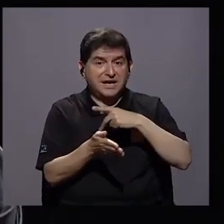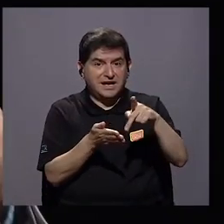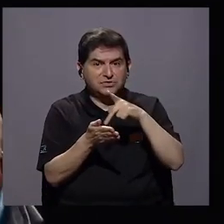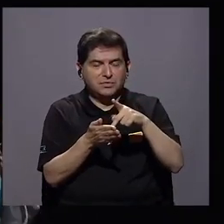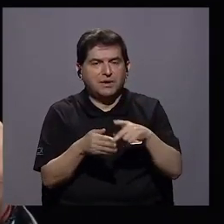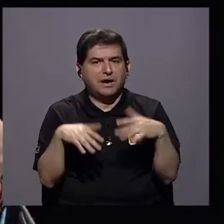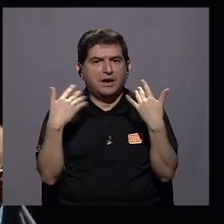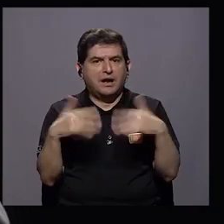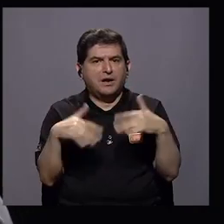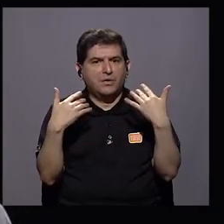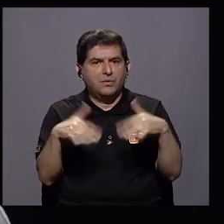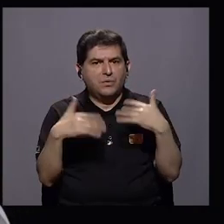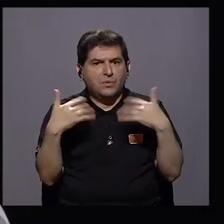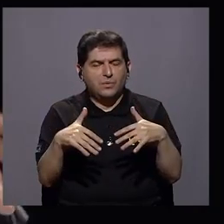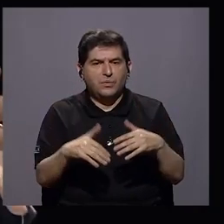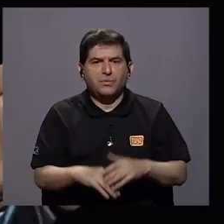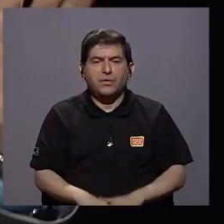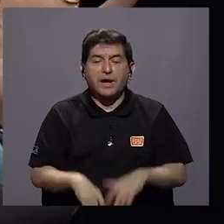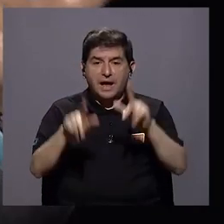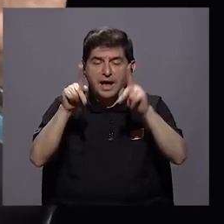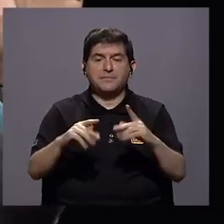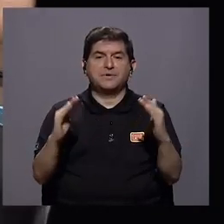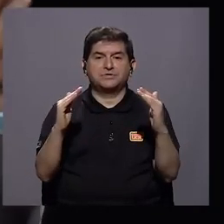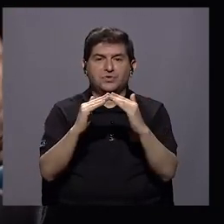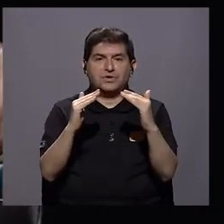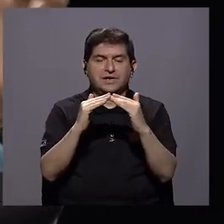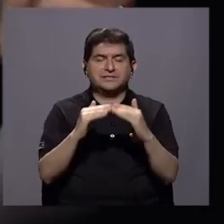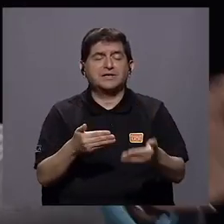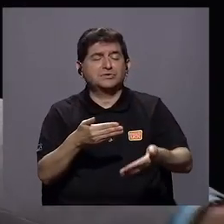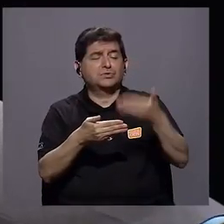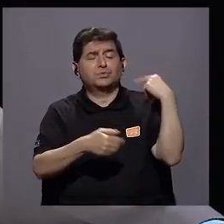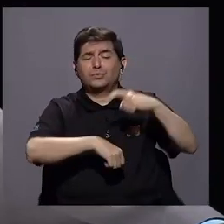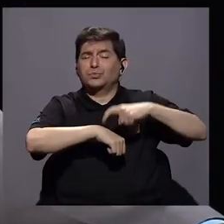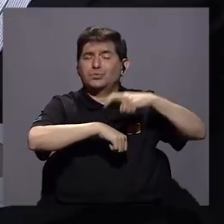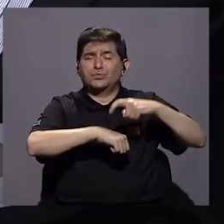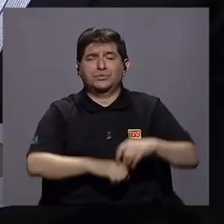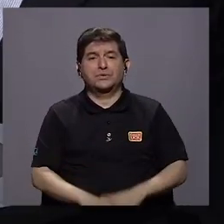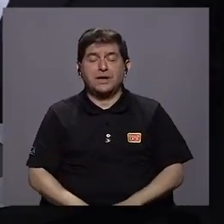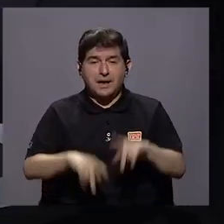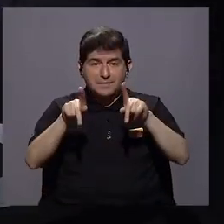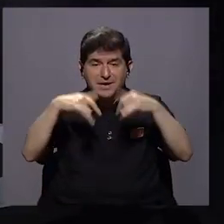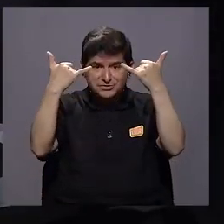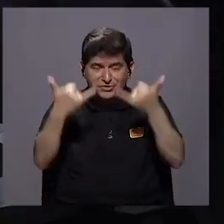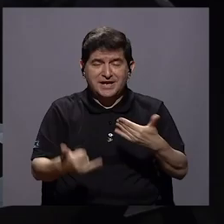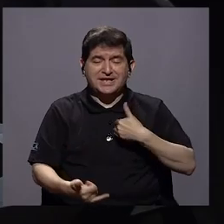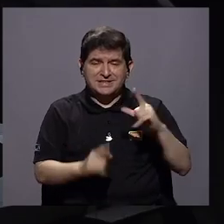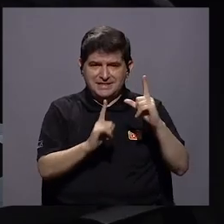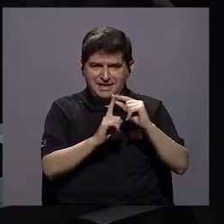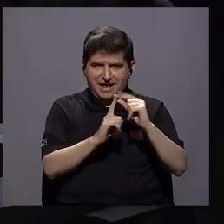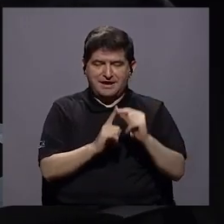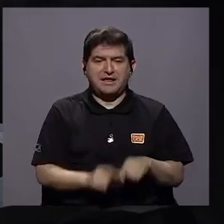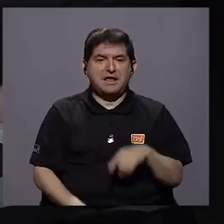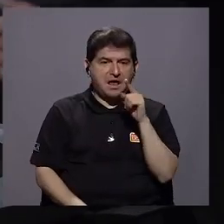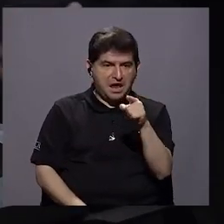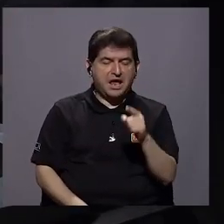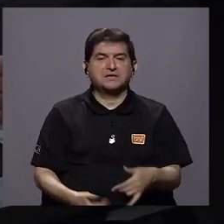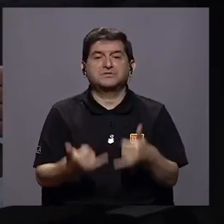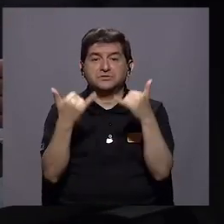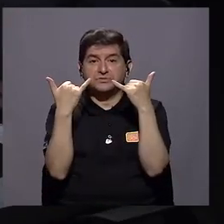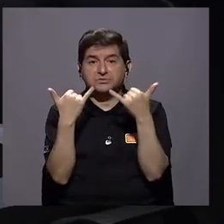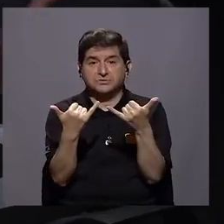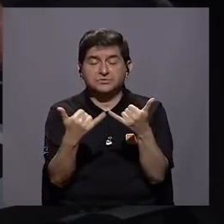pagándole un costo tremendo a quienes están en una casa de repente desde hace muchos años. Los que ya tienen un alquiler y lo que están viviendo, que